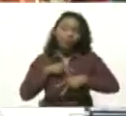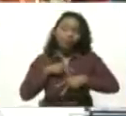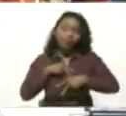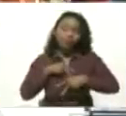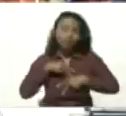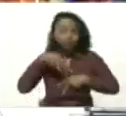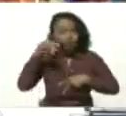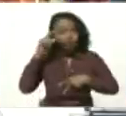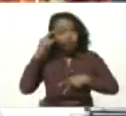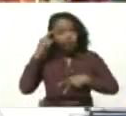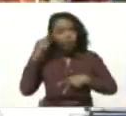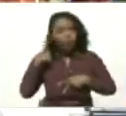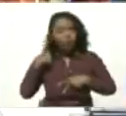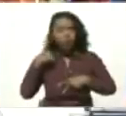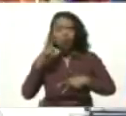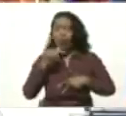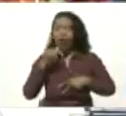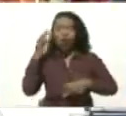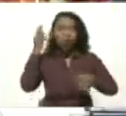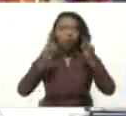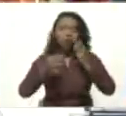Triste por la injusticia.